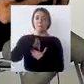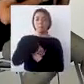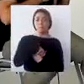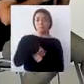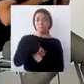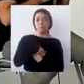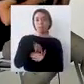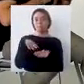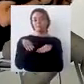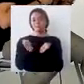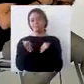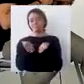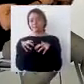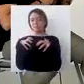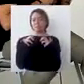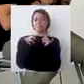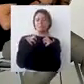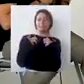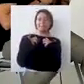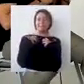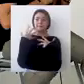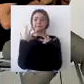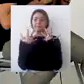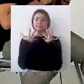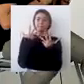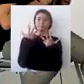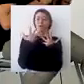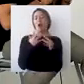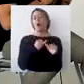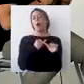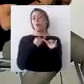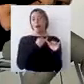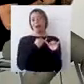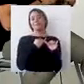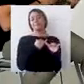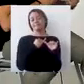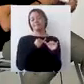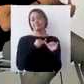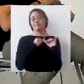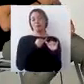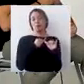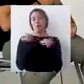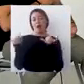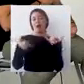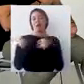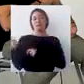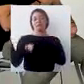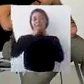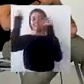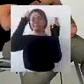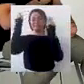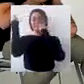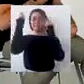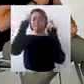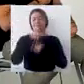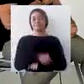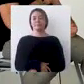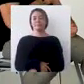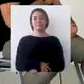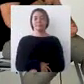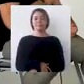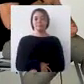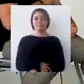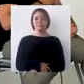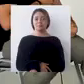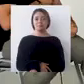te va a obligar a hacer algo que de pronto en la cotidianidad no eres capaz de hacer. Y cuando estás